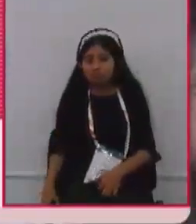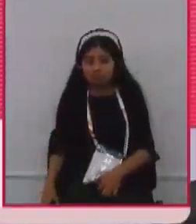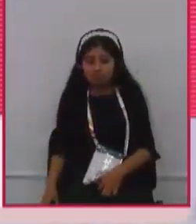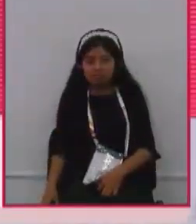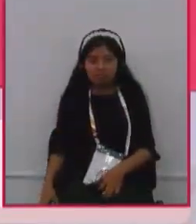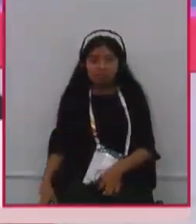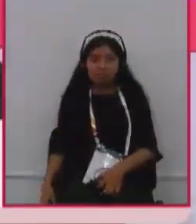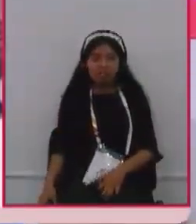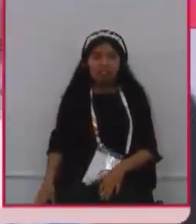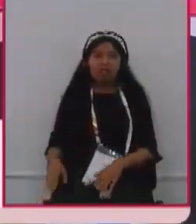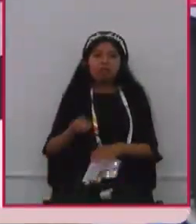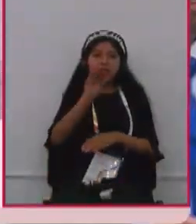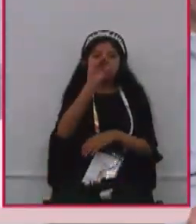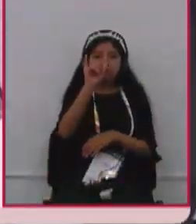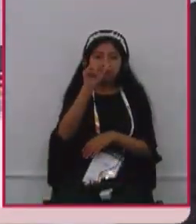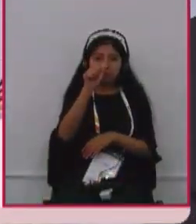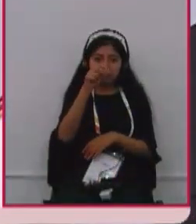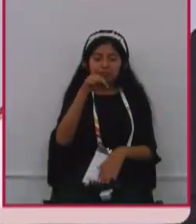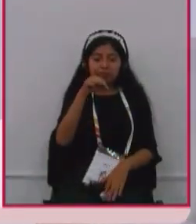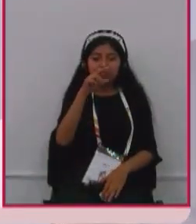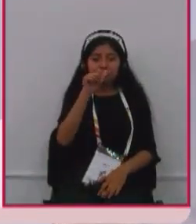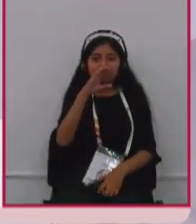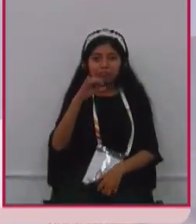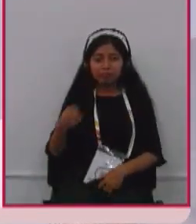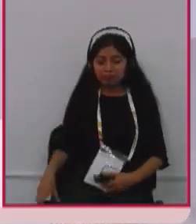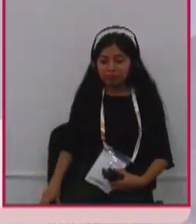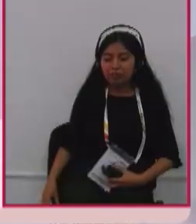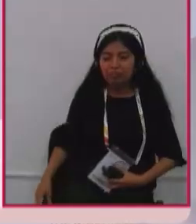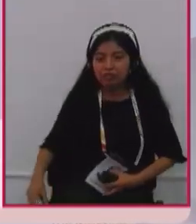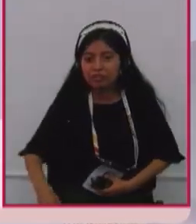en Newmont, Yanacocha. Adelante.